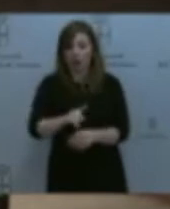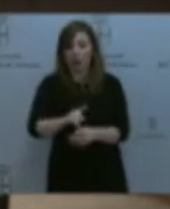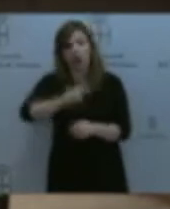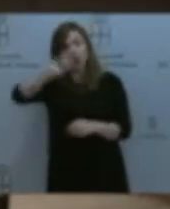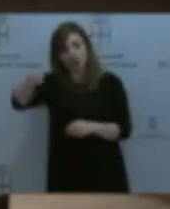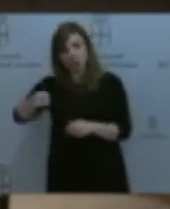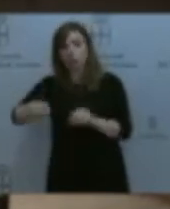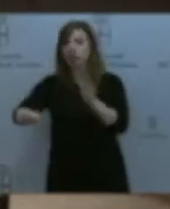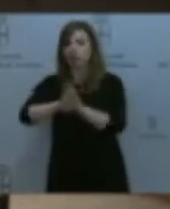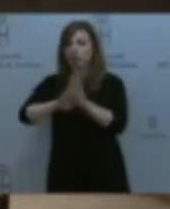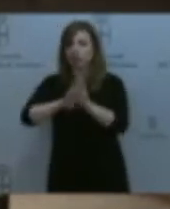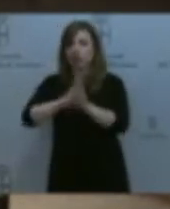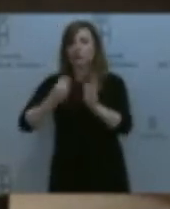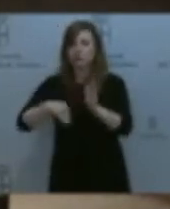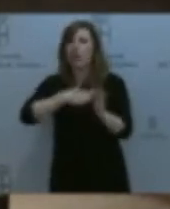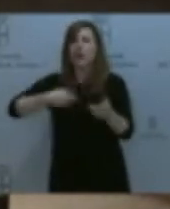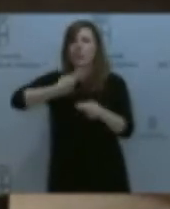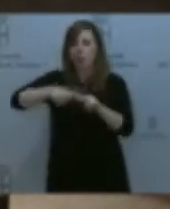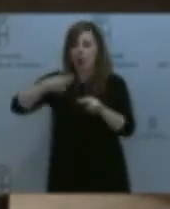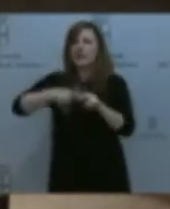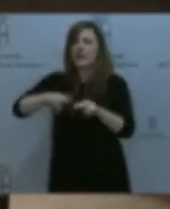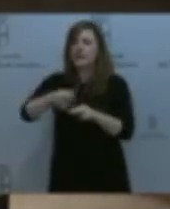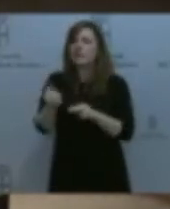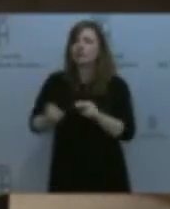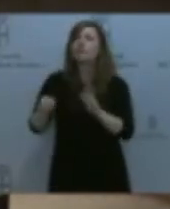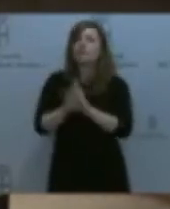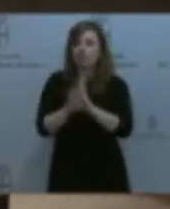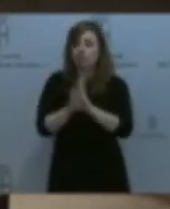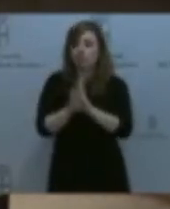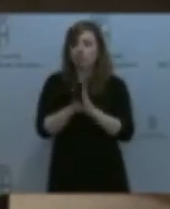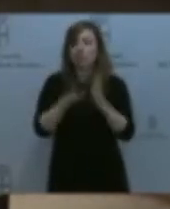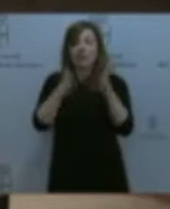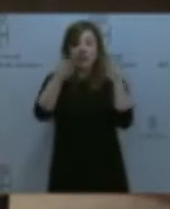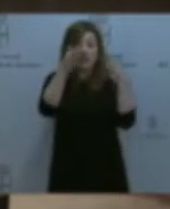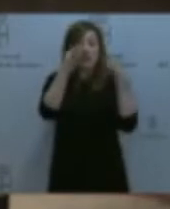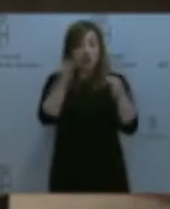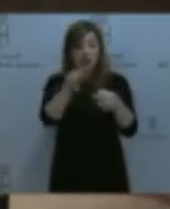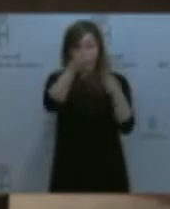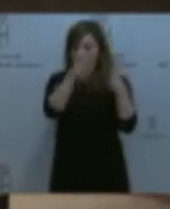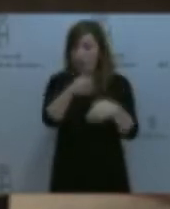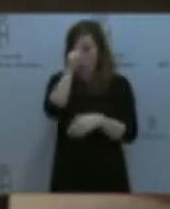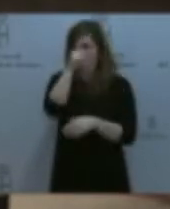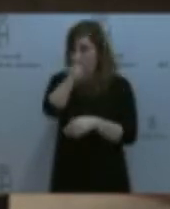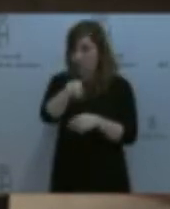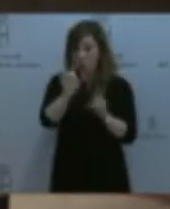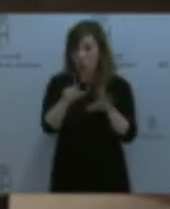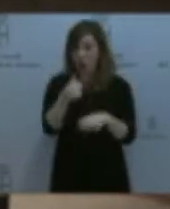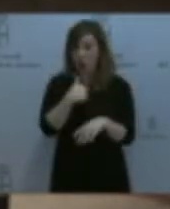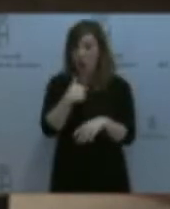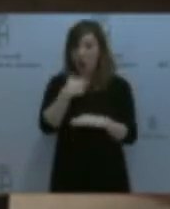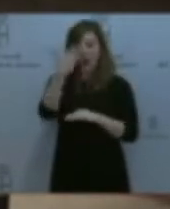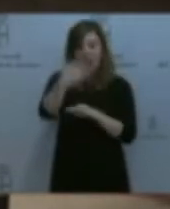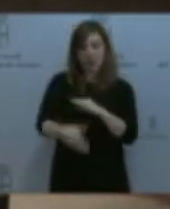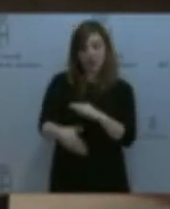la retahíla de las políticas de austeridad. Seguro que a usted le preocupa tanto como a mí los límites que se